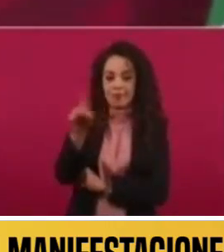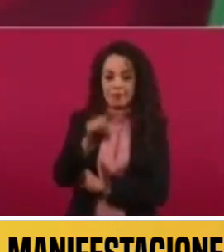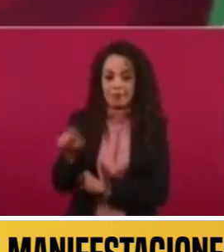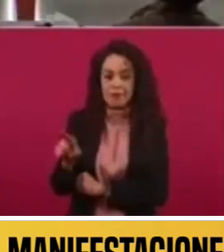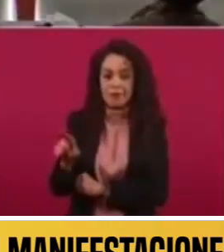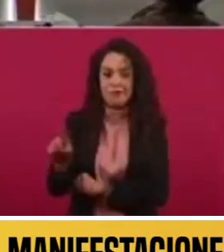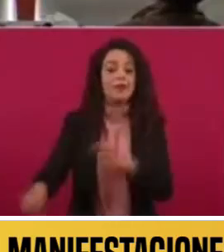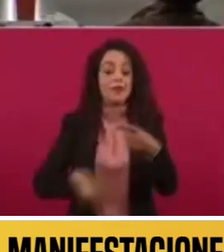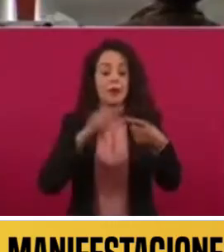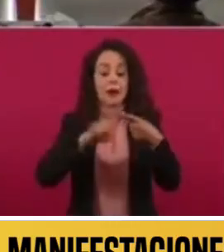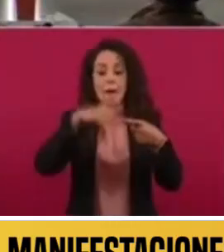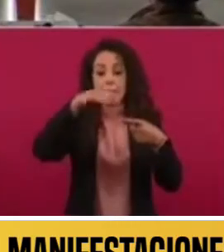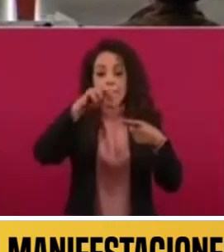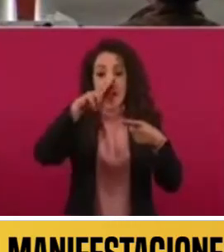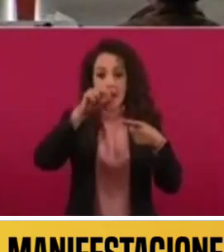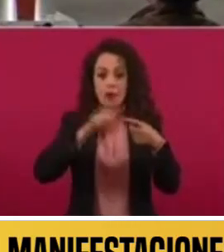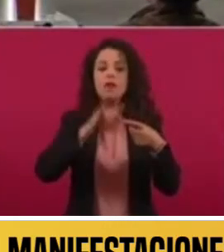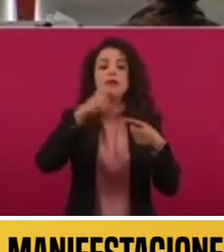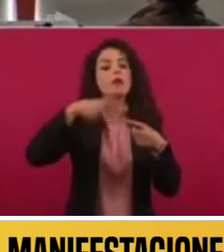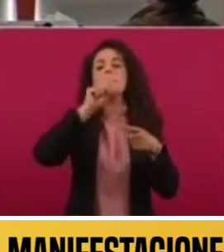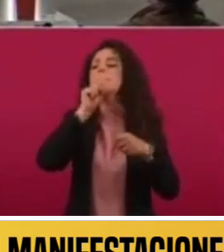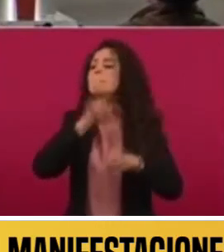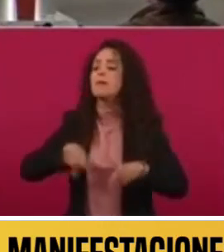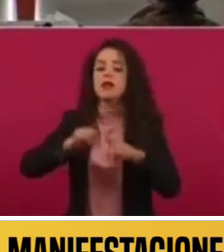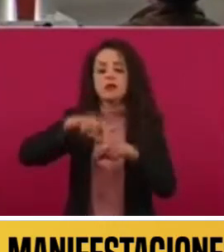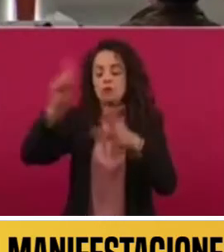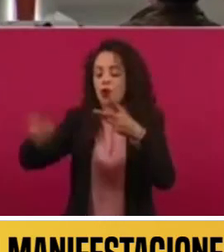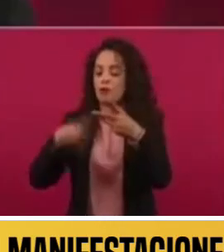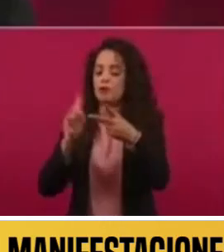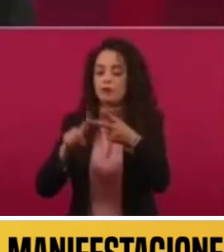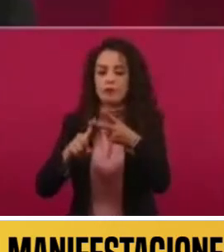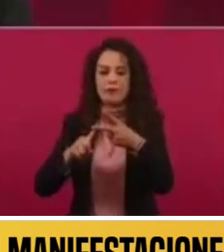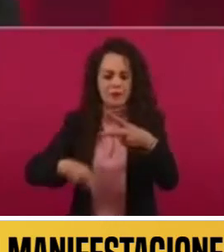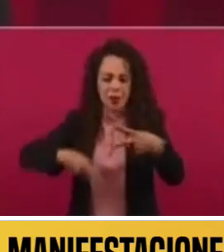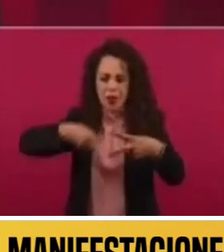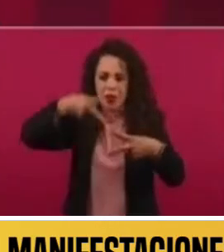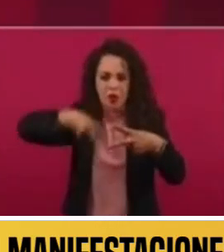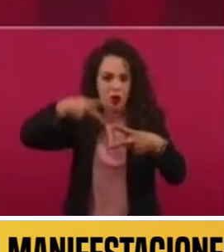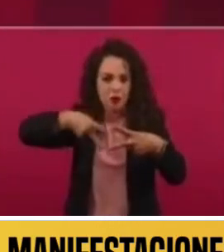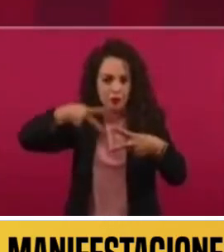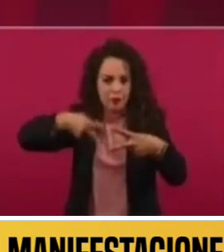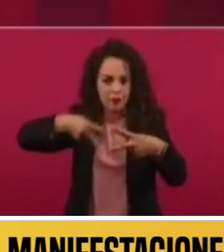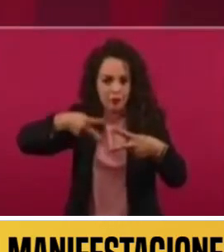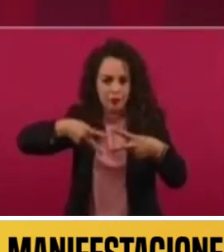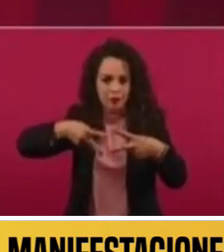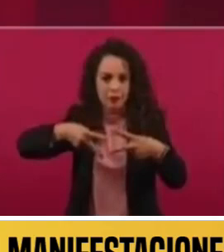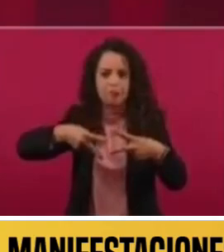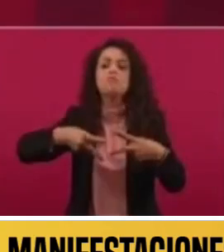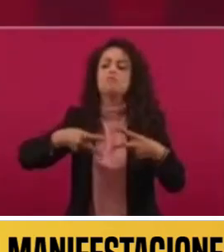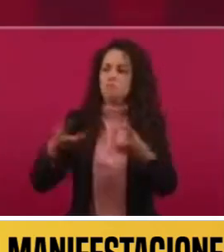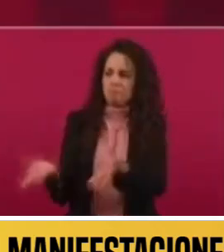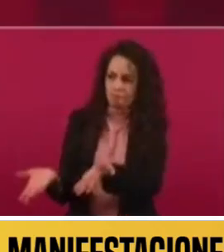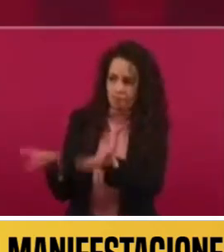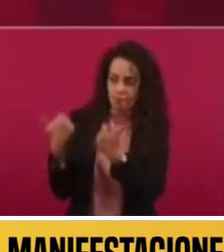Marco Rubio, pero también al otro, a los dos, que presenten pruebas,